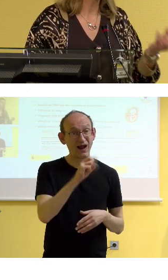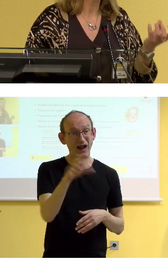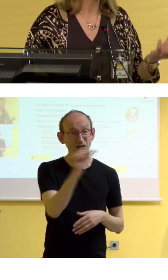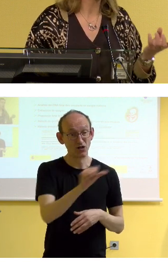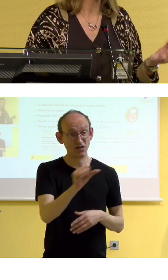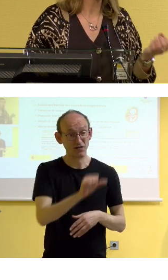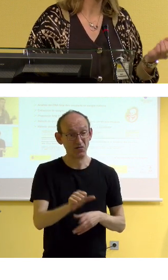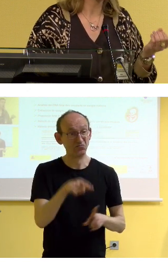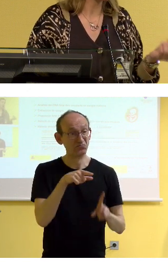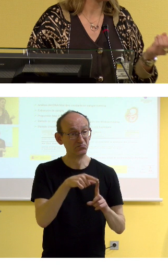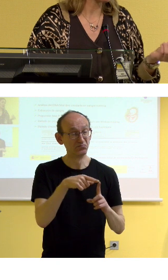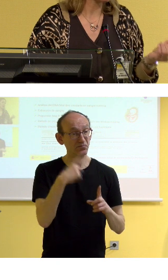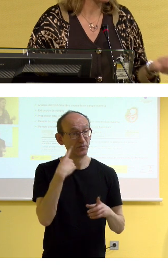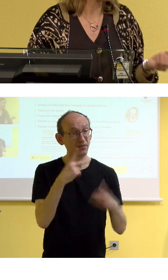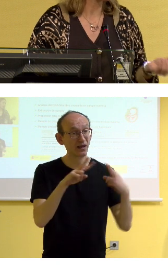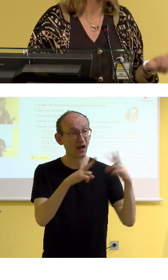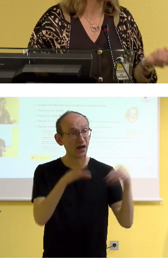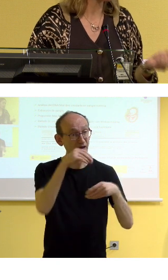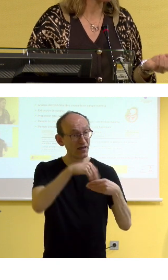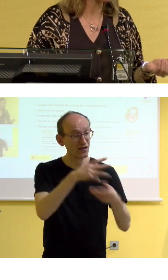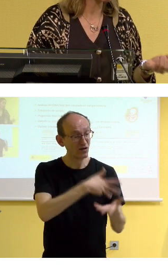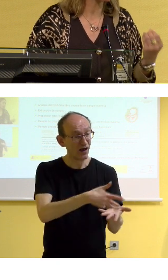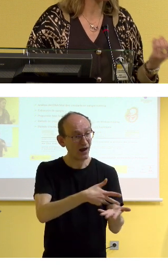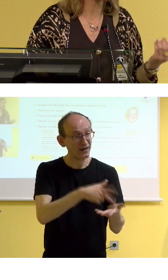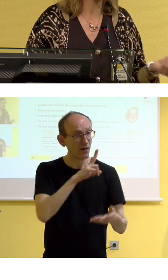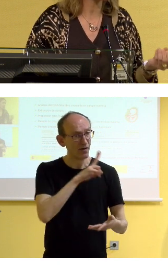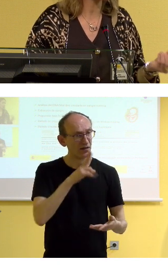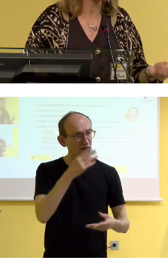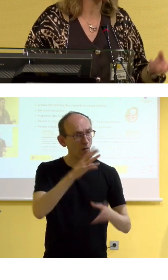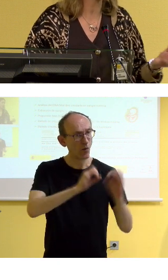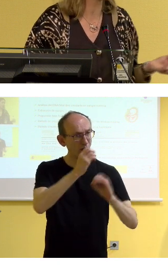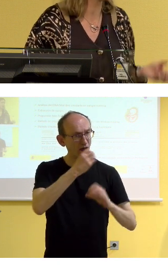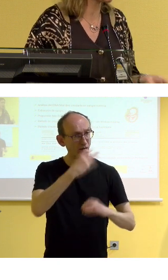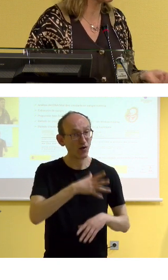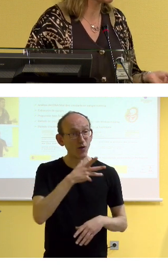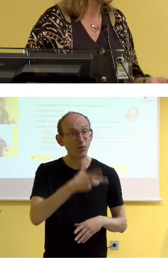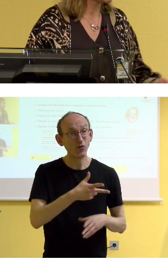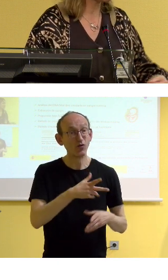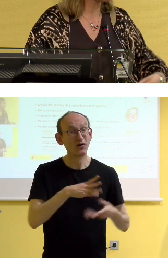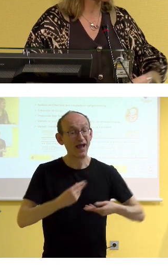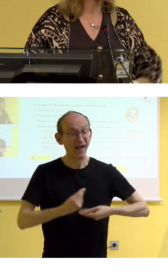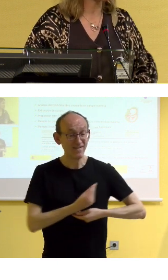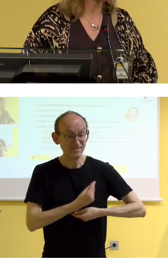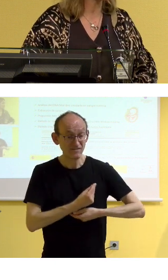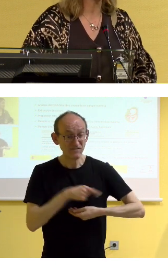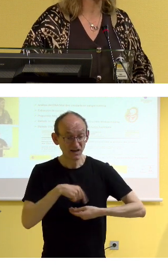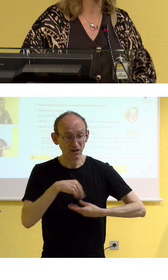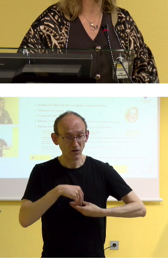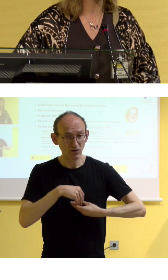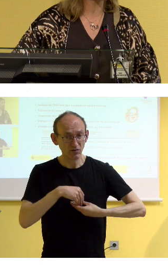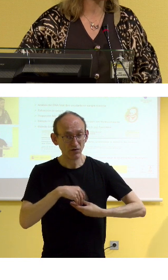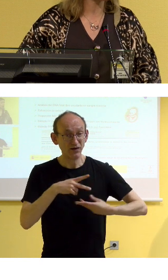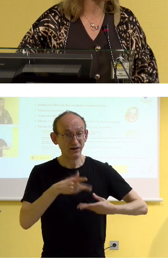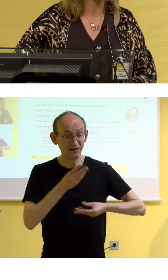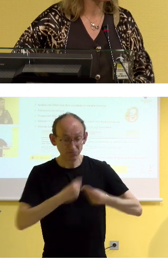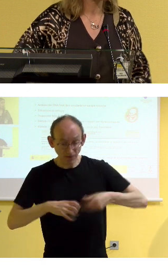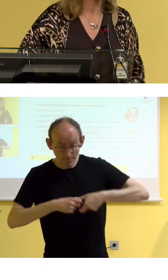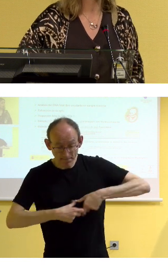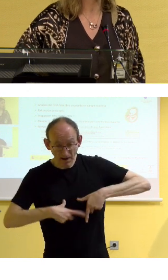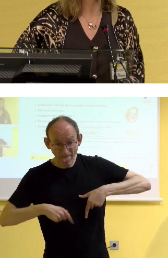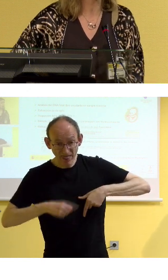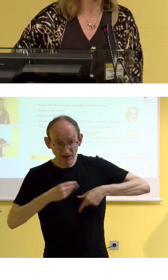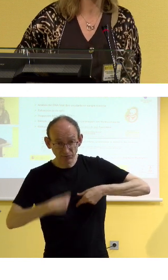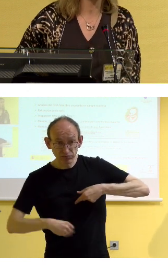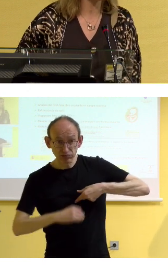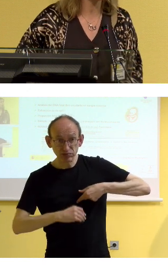un buen porcentaje de DNA en esa sangre materna, porque lo que pasa es el DNA del feto. El feto que está dentro, a través de la placenta,